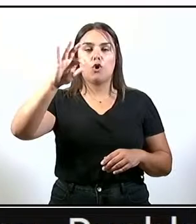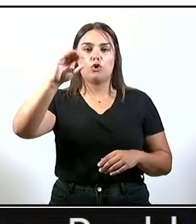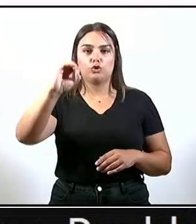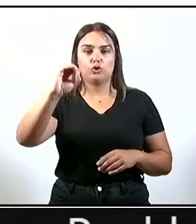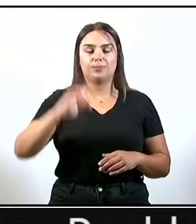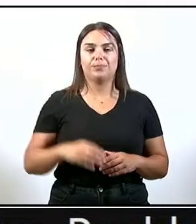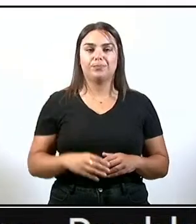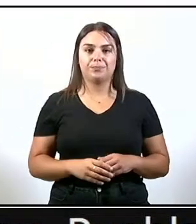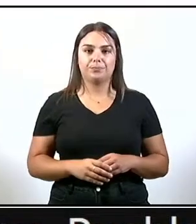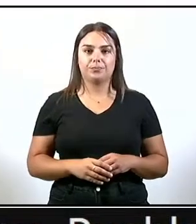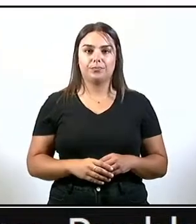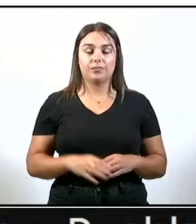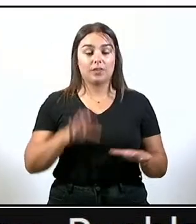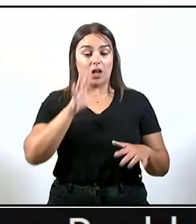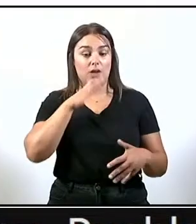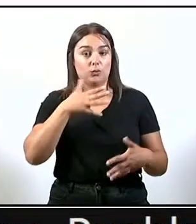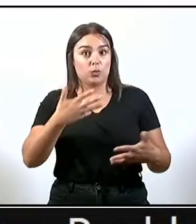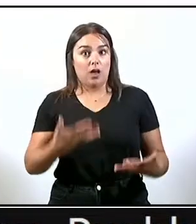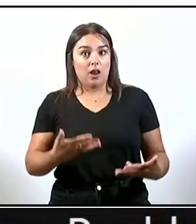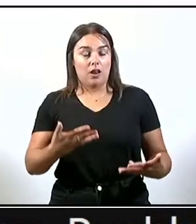En relación con la actualidad,